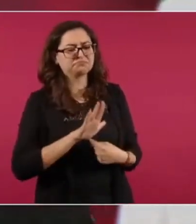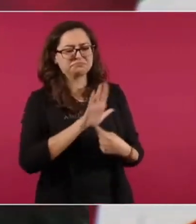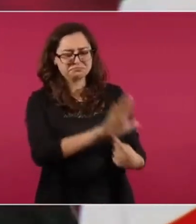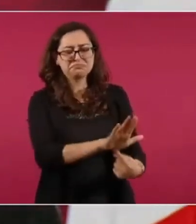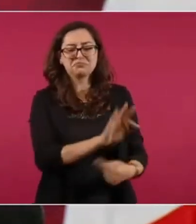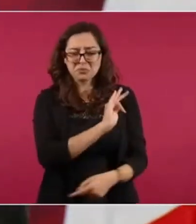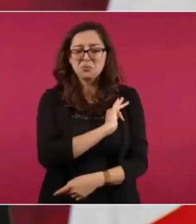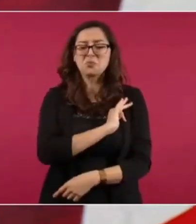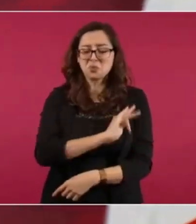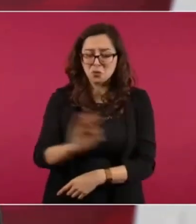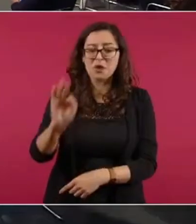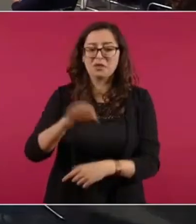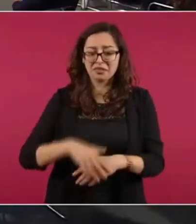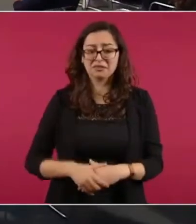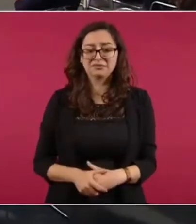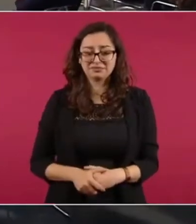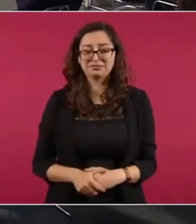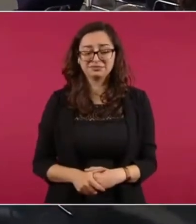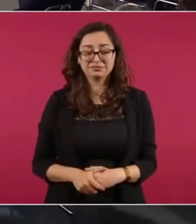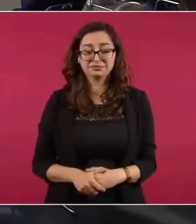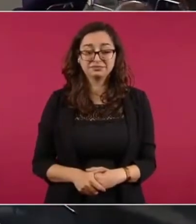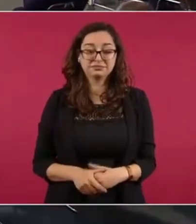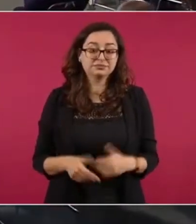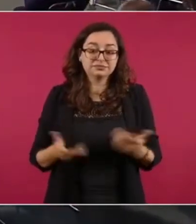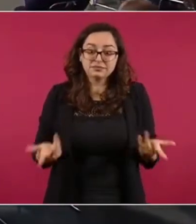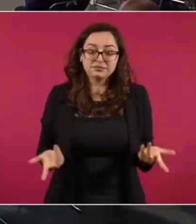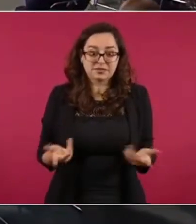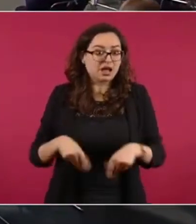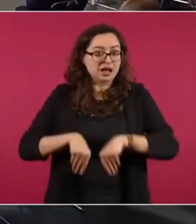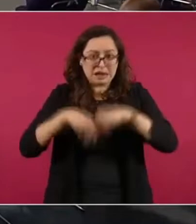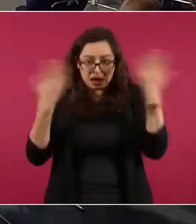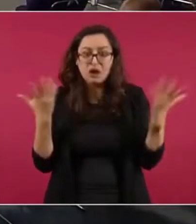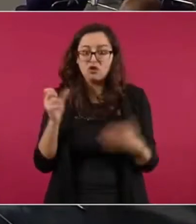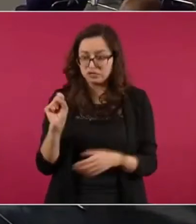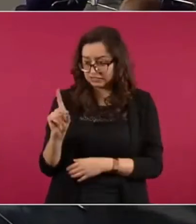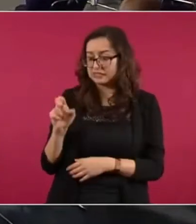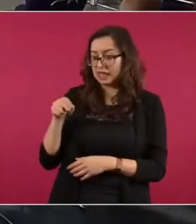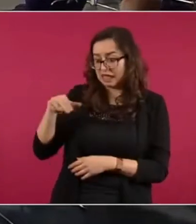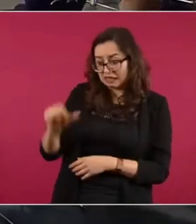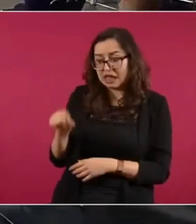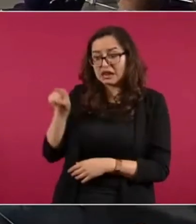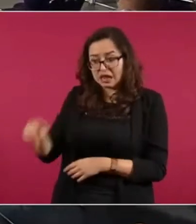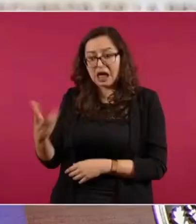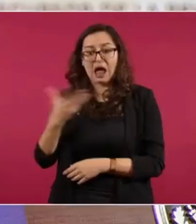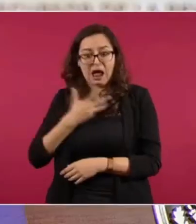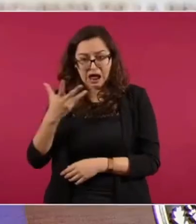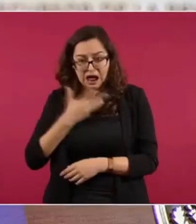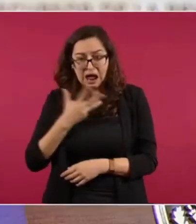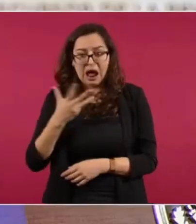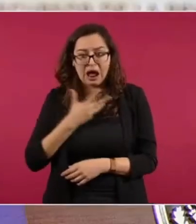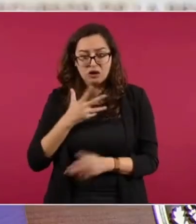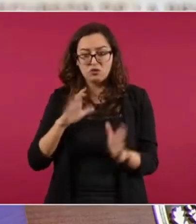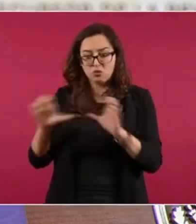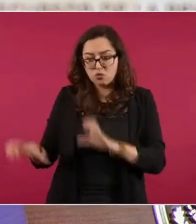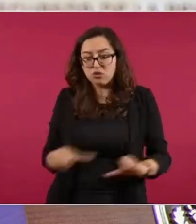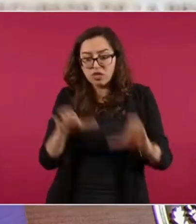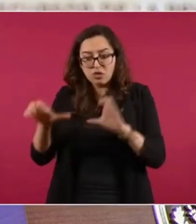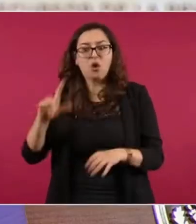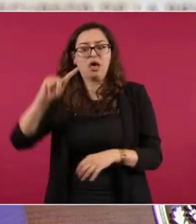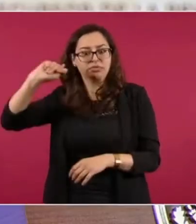la Defensa pues tiene inteligencia, que no espionaje.